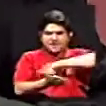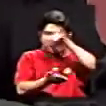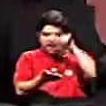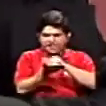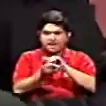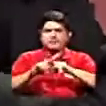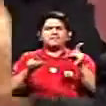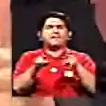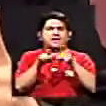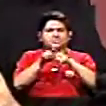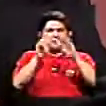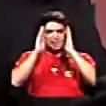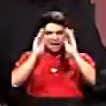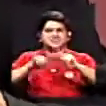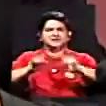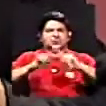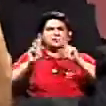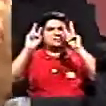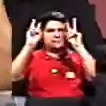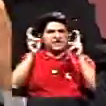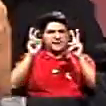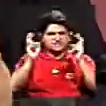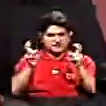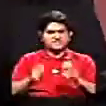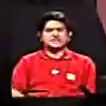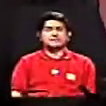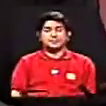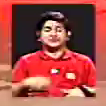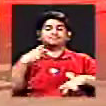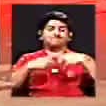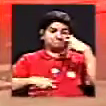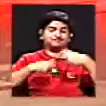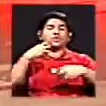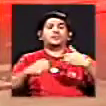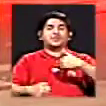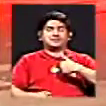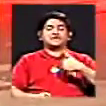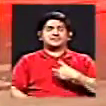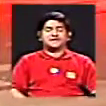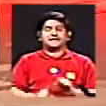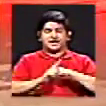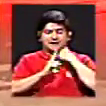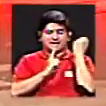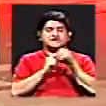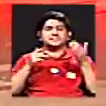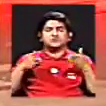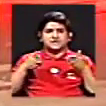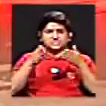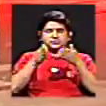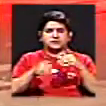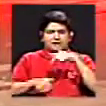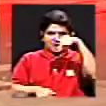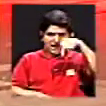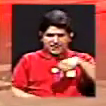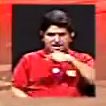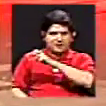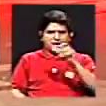también vamos a abordar otros temas problemáticos del asunto de las carreteras en Costa